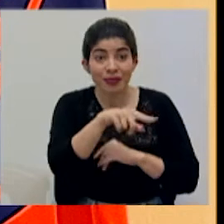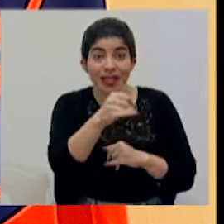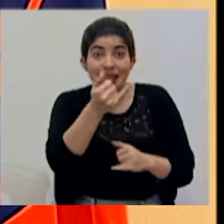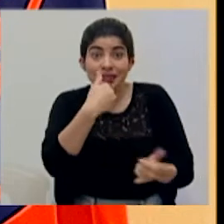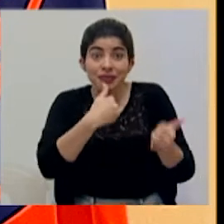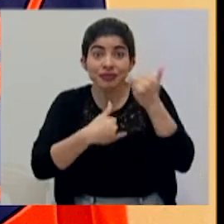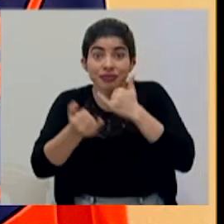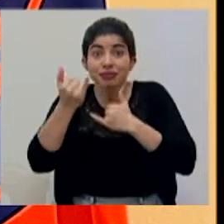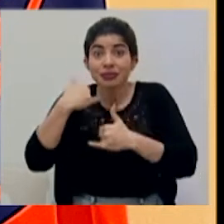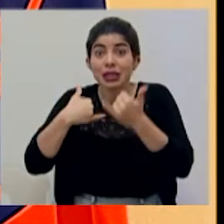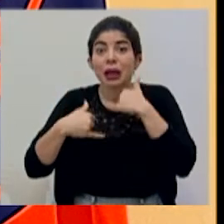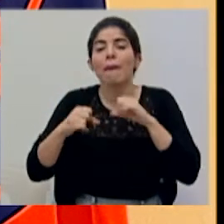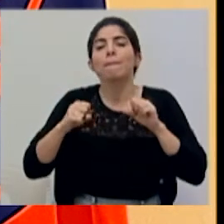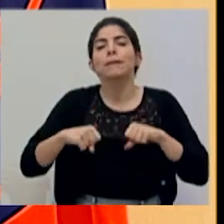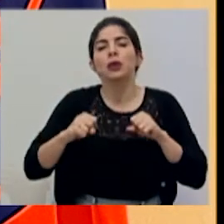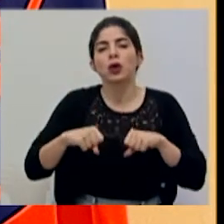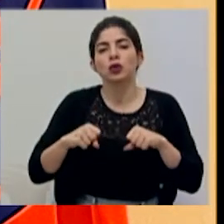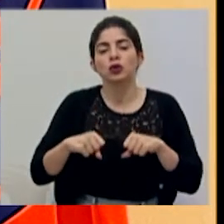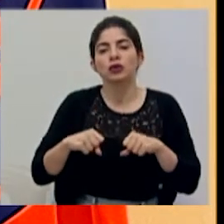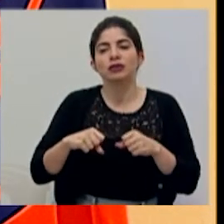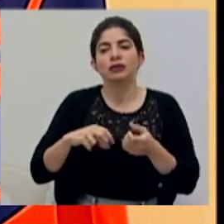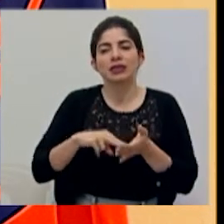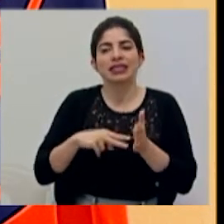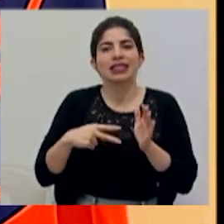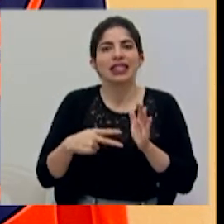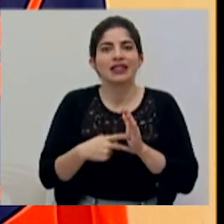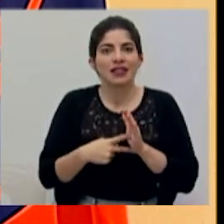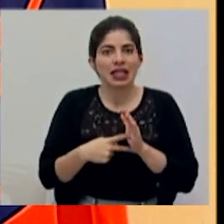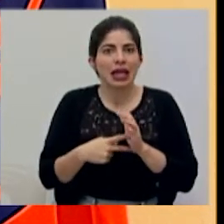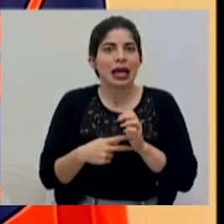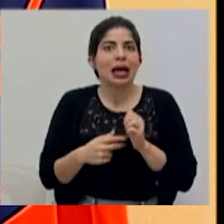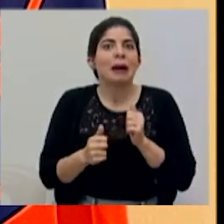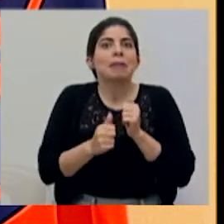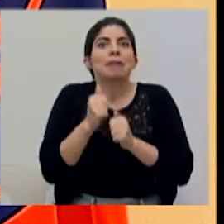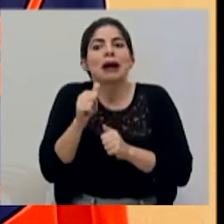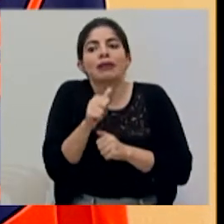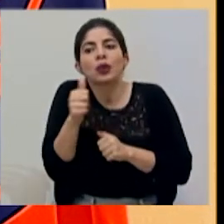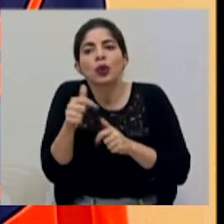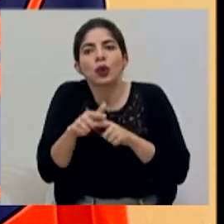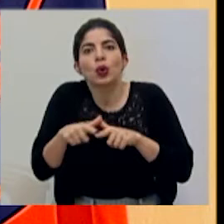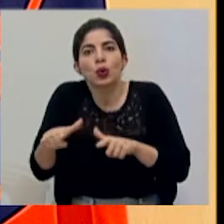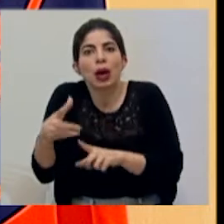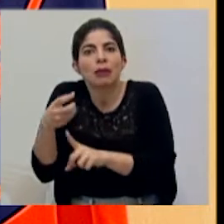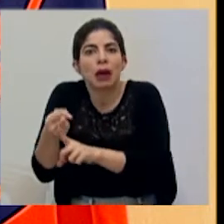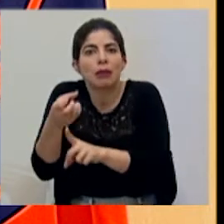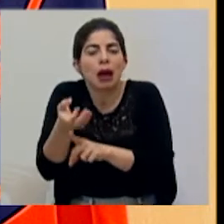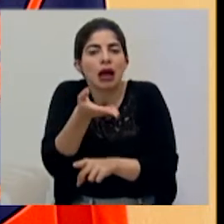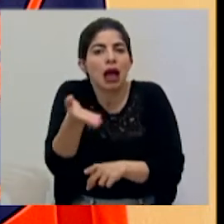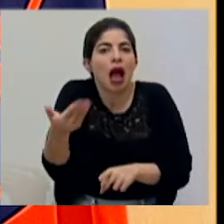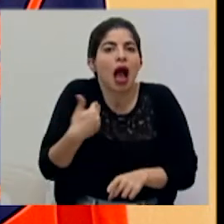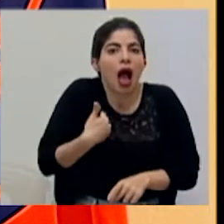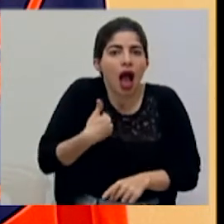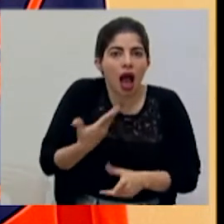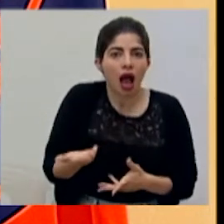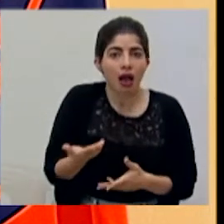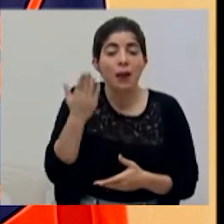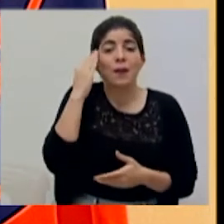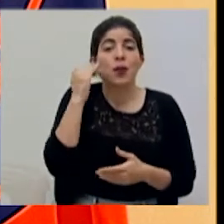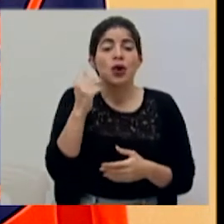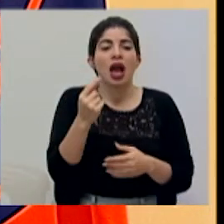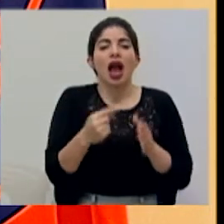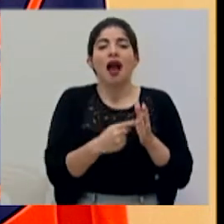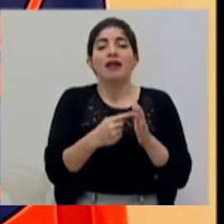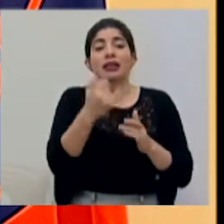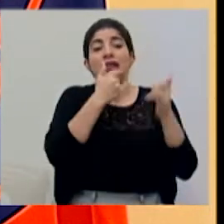reportes posiblemente impliquen muchísimo más zonas de afectación, porque usualmente se agrupan